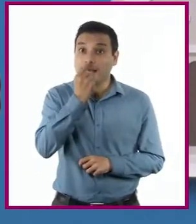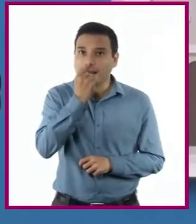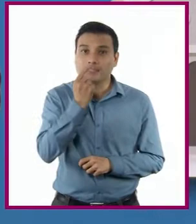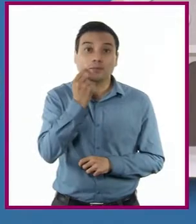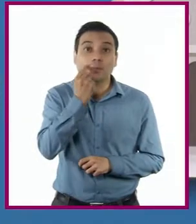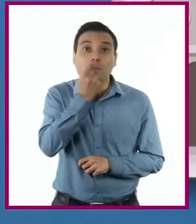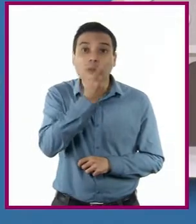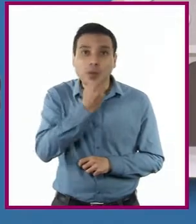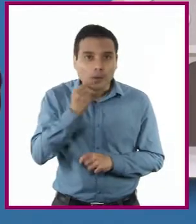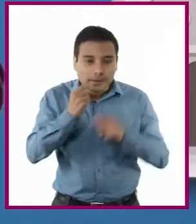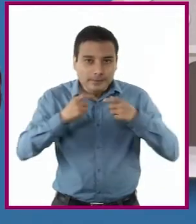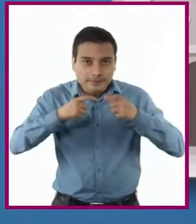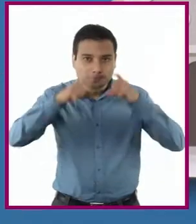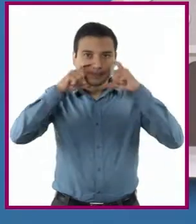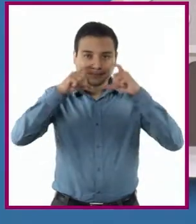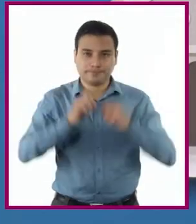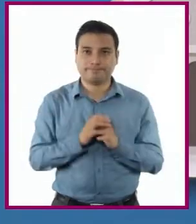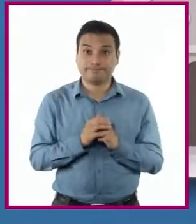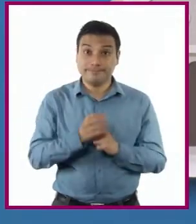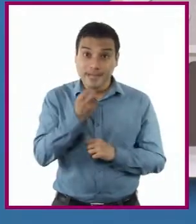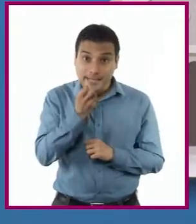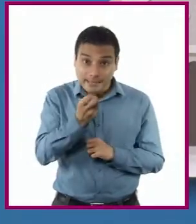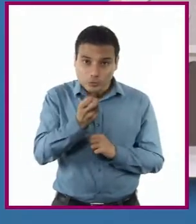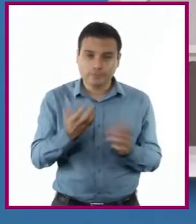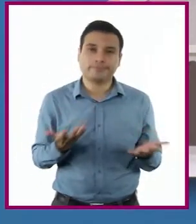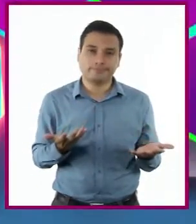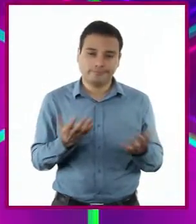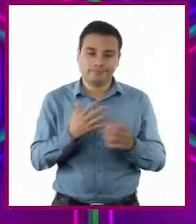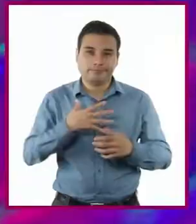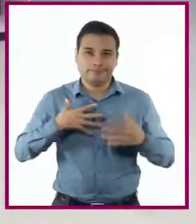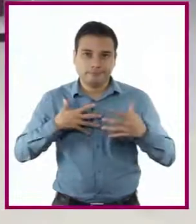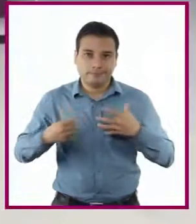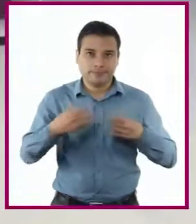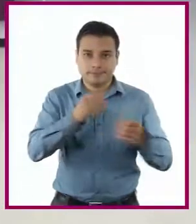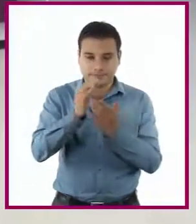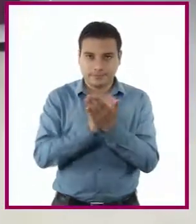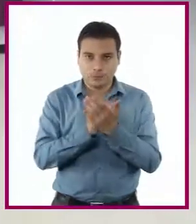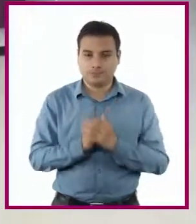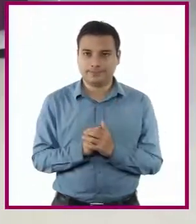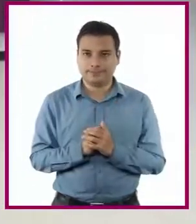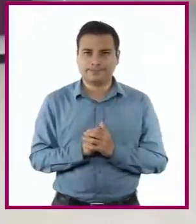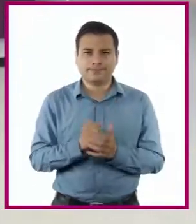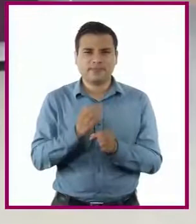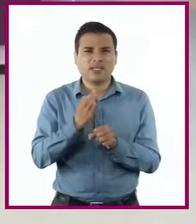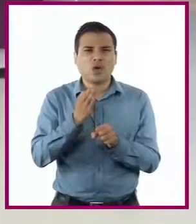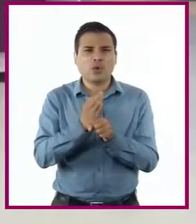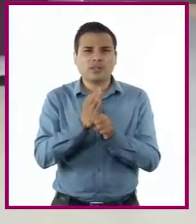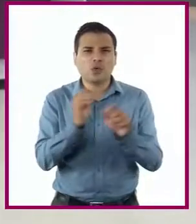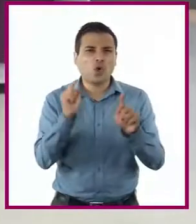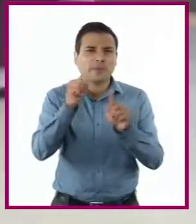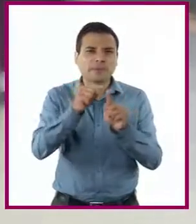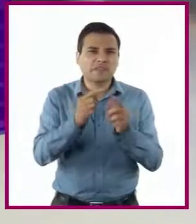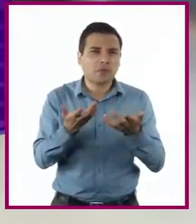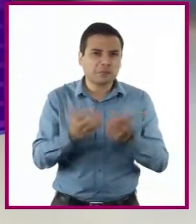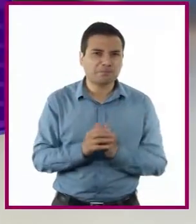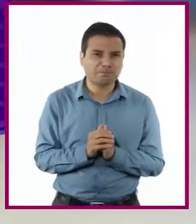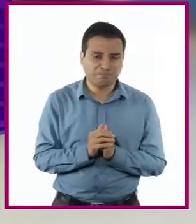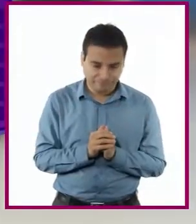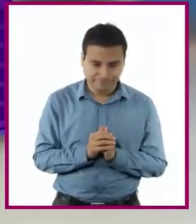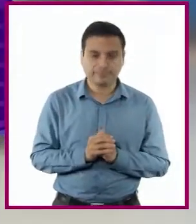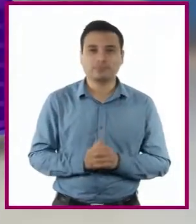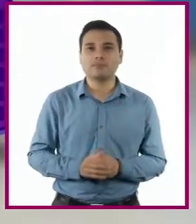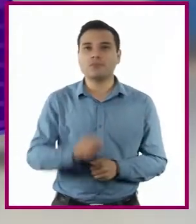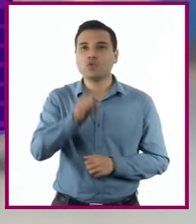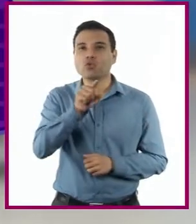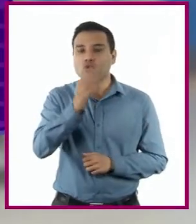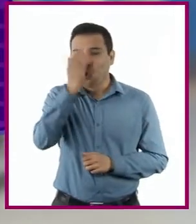boca. De esta forma, contribuimos a prevenir el contagio. El propósito que guiará esta sesión es ubicar